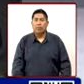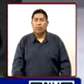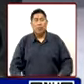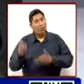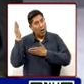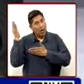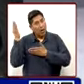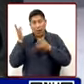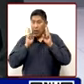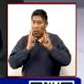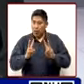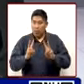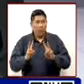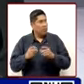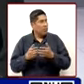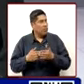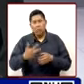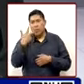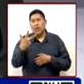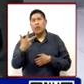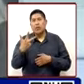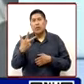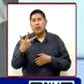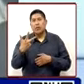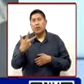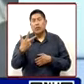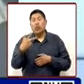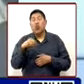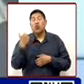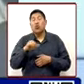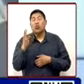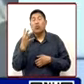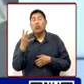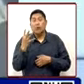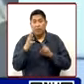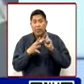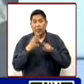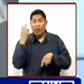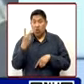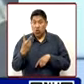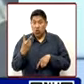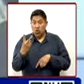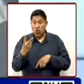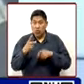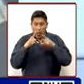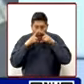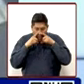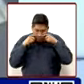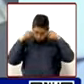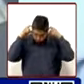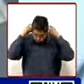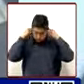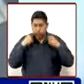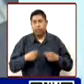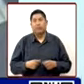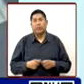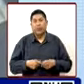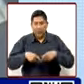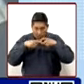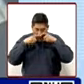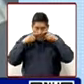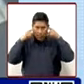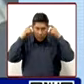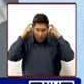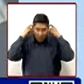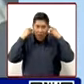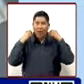Acá se ve a tres. Ahí está el cuarto, ahí están los cuatro. ¿Sí? Pero dos de ellos ya tienen barbijos. Se ponen barbijos. Ah, qué